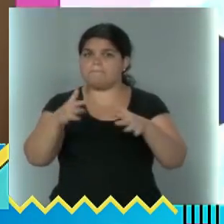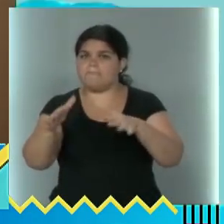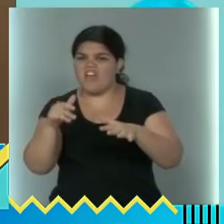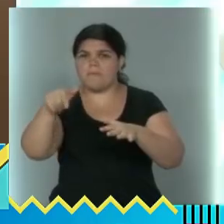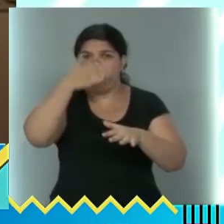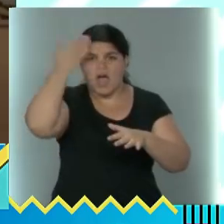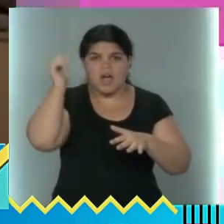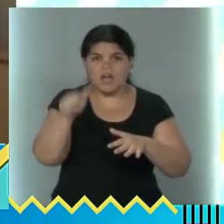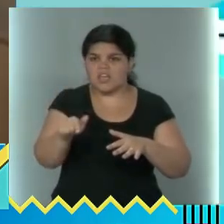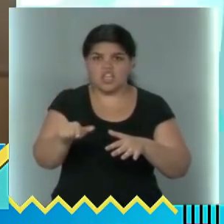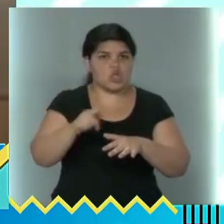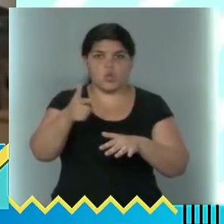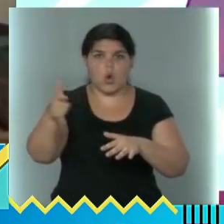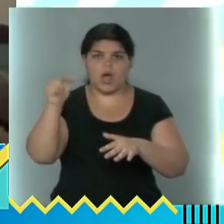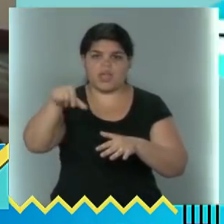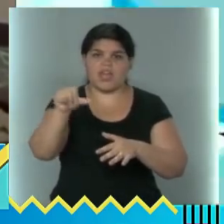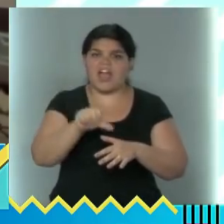ninguna indicación del cannabis.